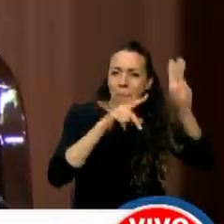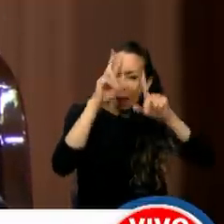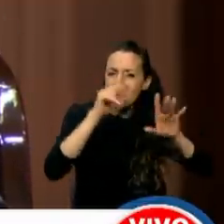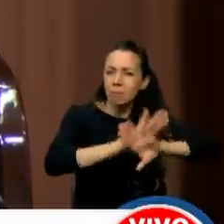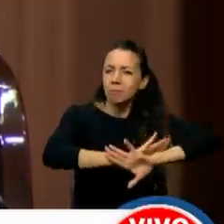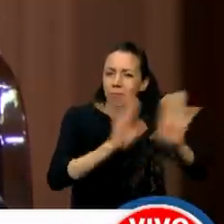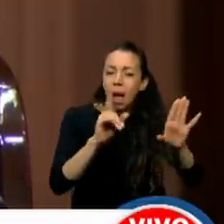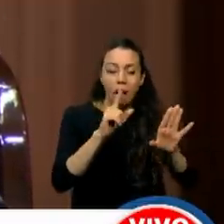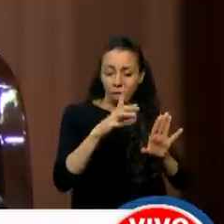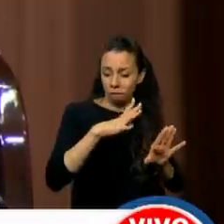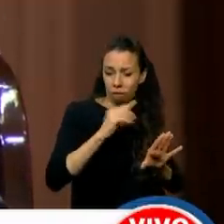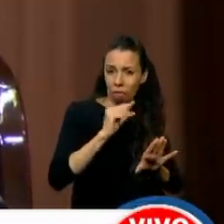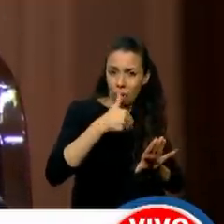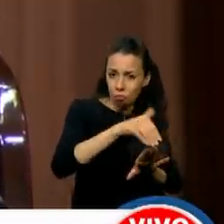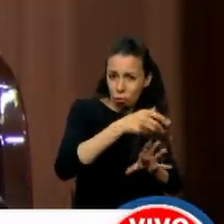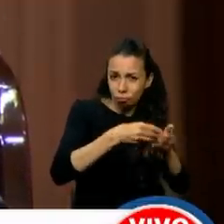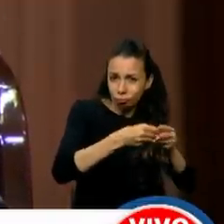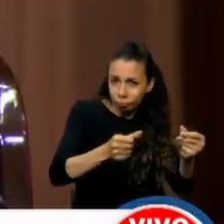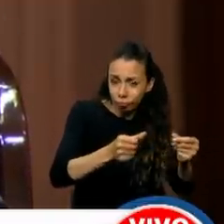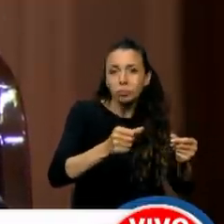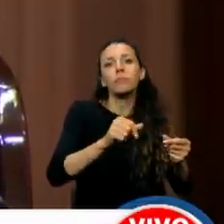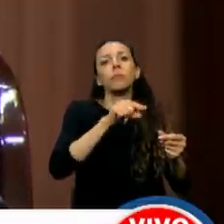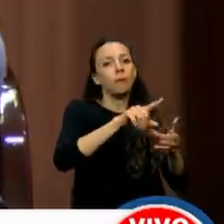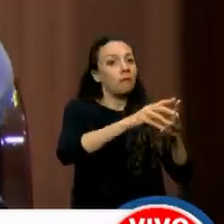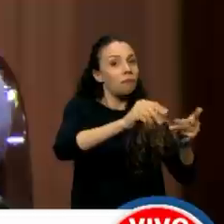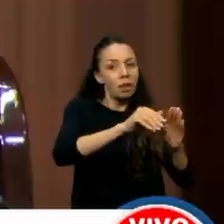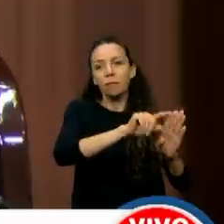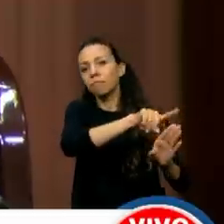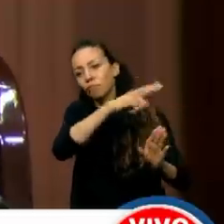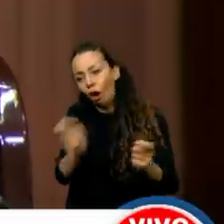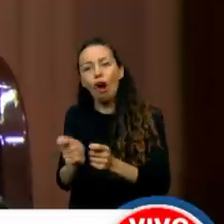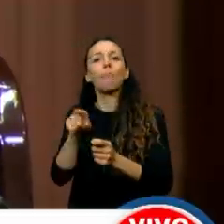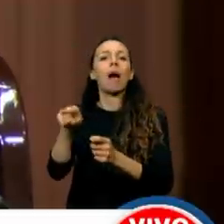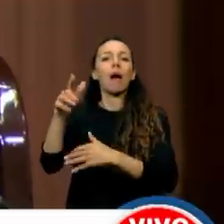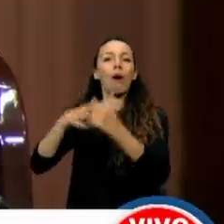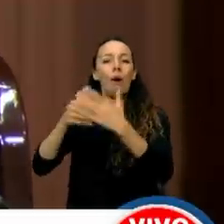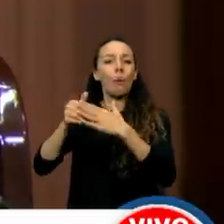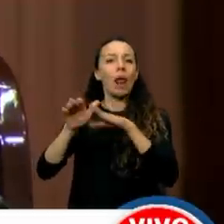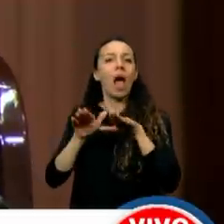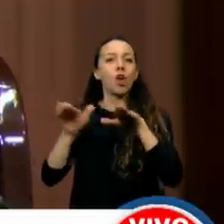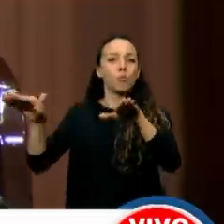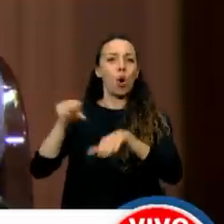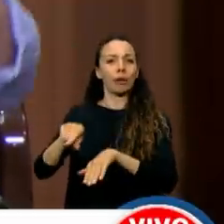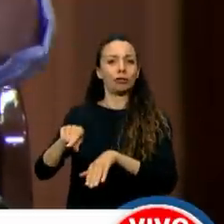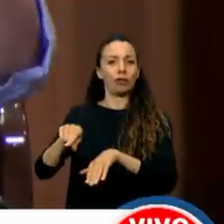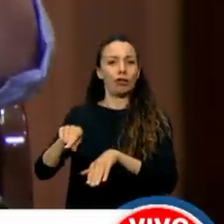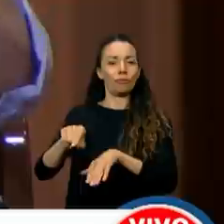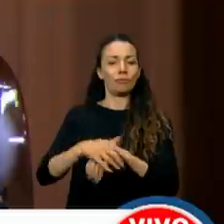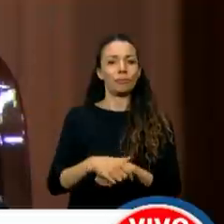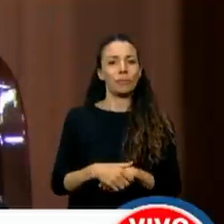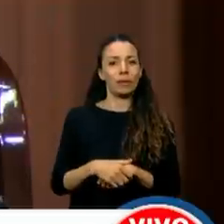pluviales en los próximos días se retomó la obra del aeropuerto vaya redondeando a diputado por su alrededor ya terminó señor presidente